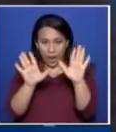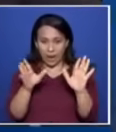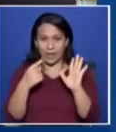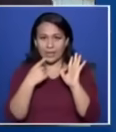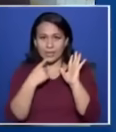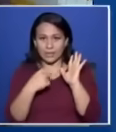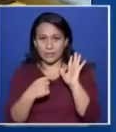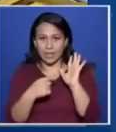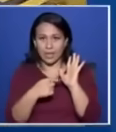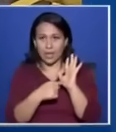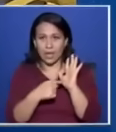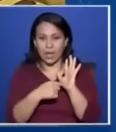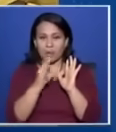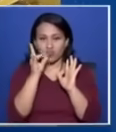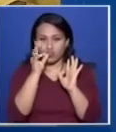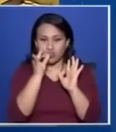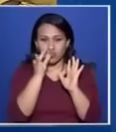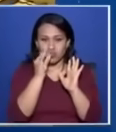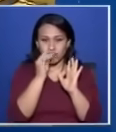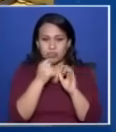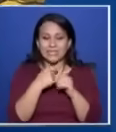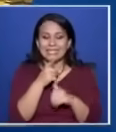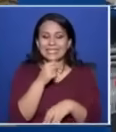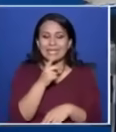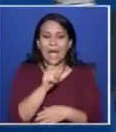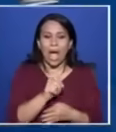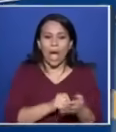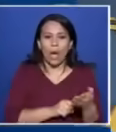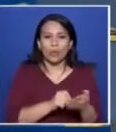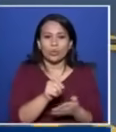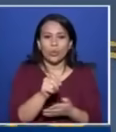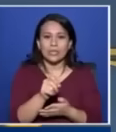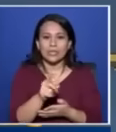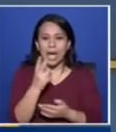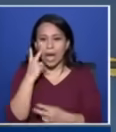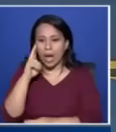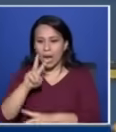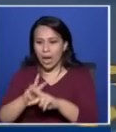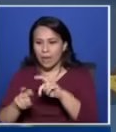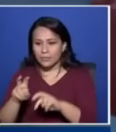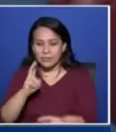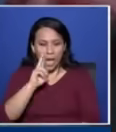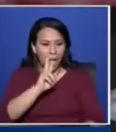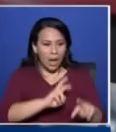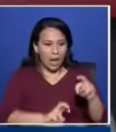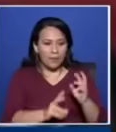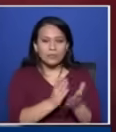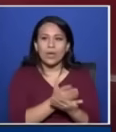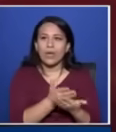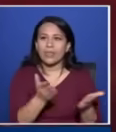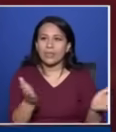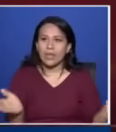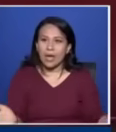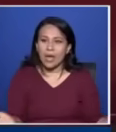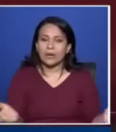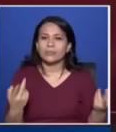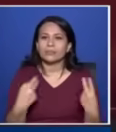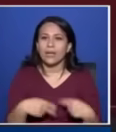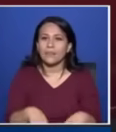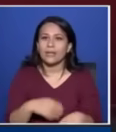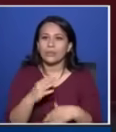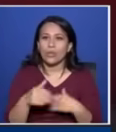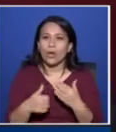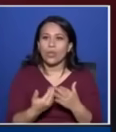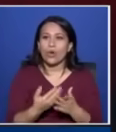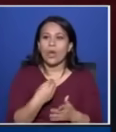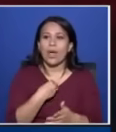establece es que la Agencia Nacional de Tránsito es quien autoriza los centros de revisión vehicular o los avala. Avala es una denominación que sale